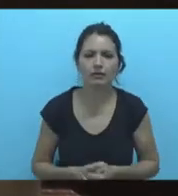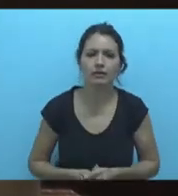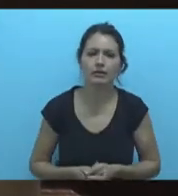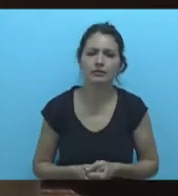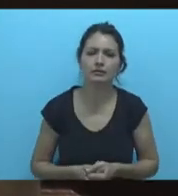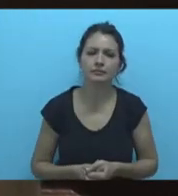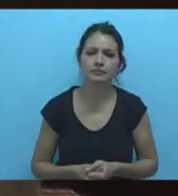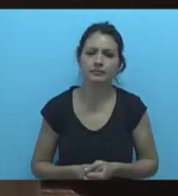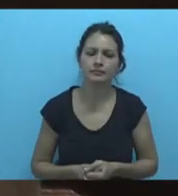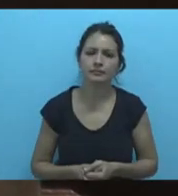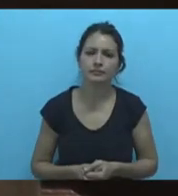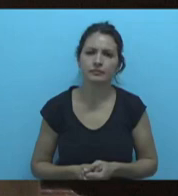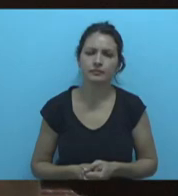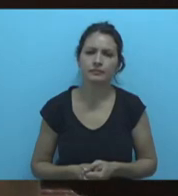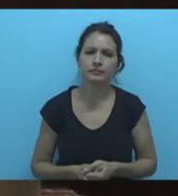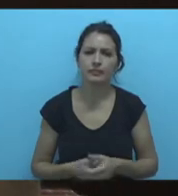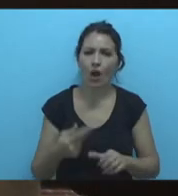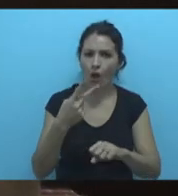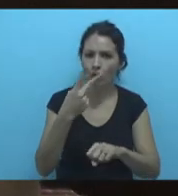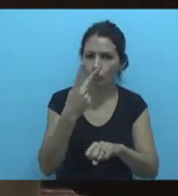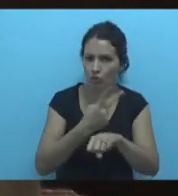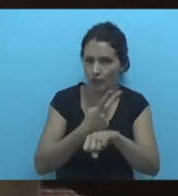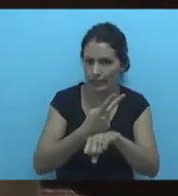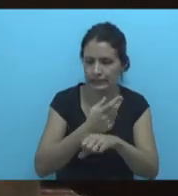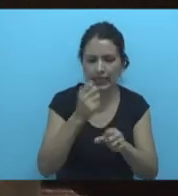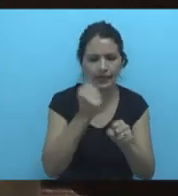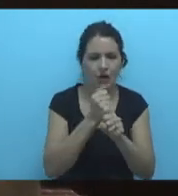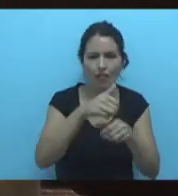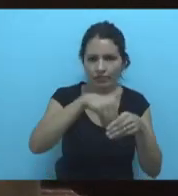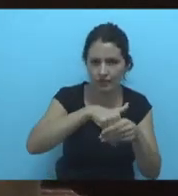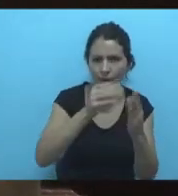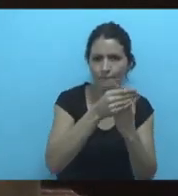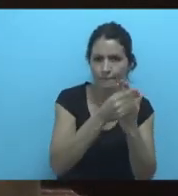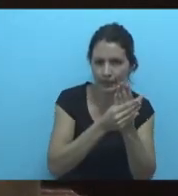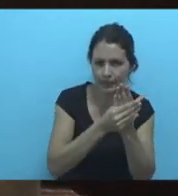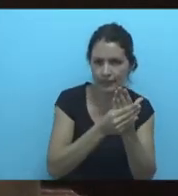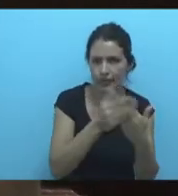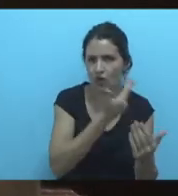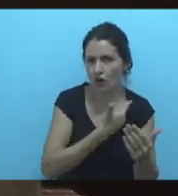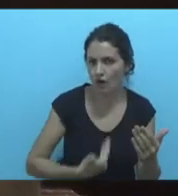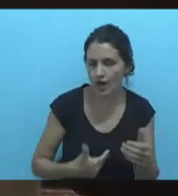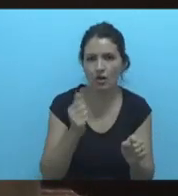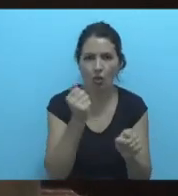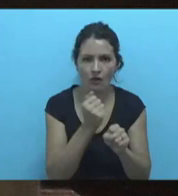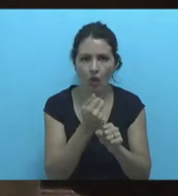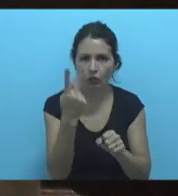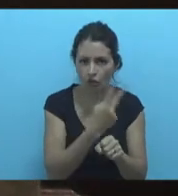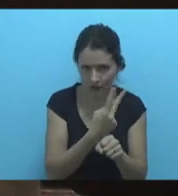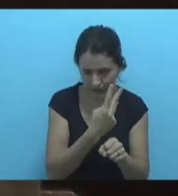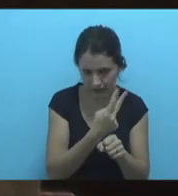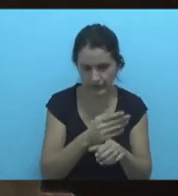prisión. Ocupó dos veces el Ministerio de Gobierno durante la gobernación de Jorge